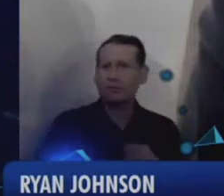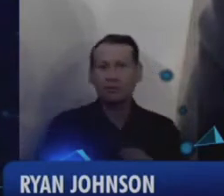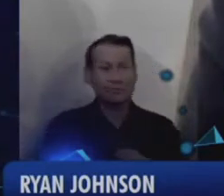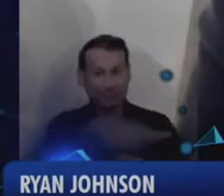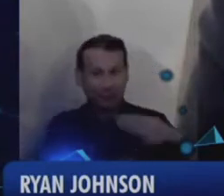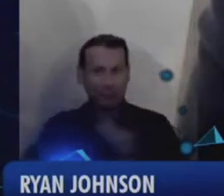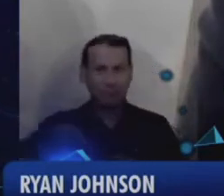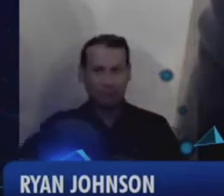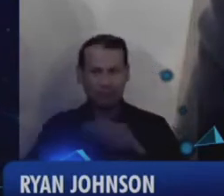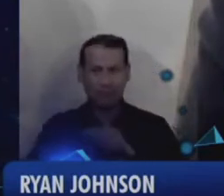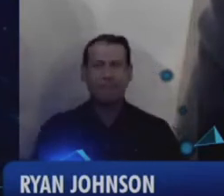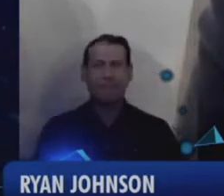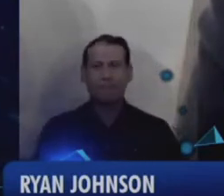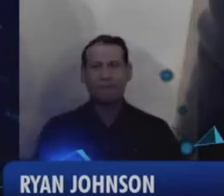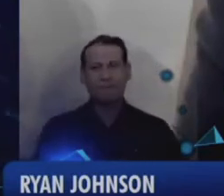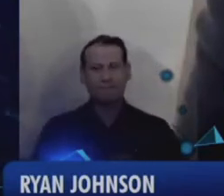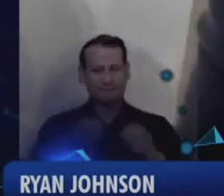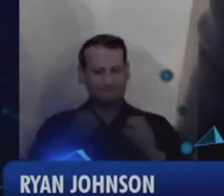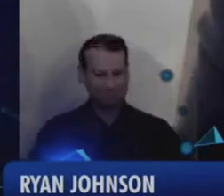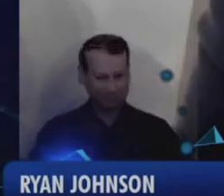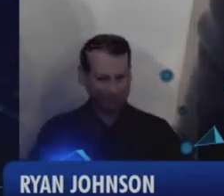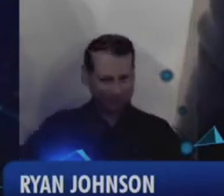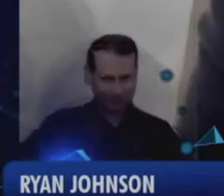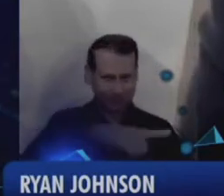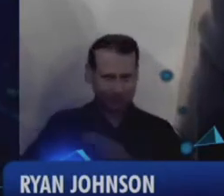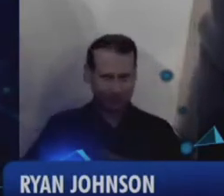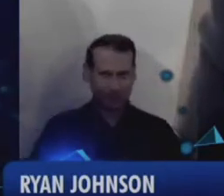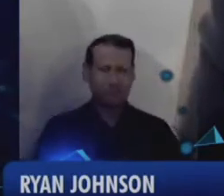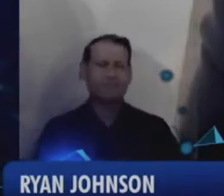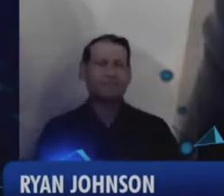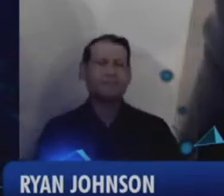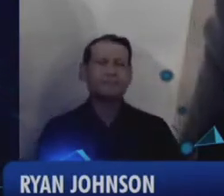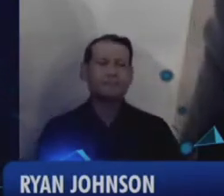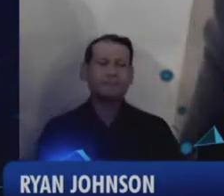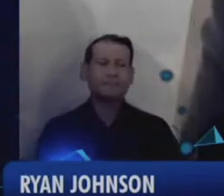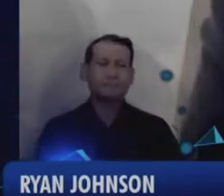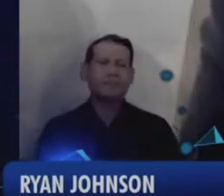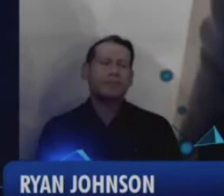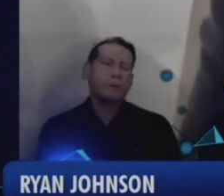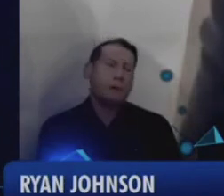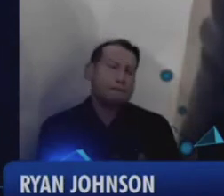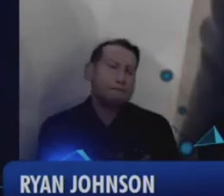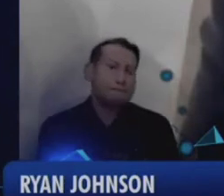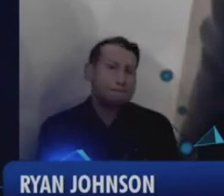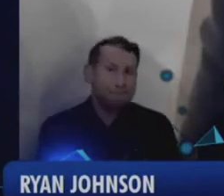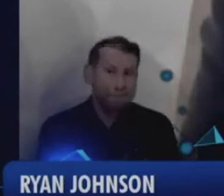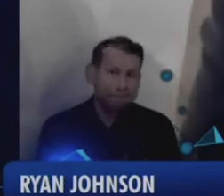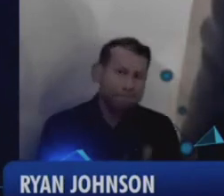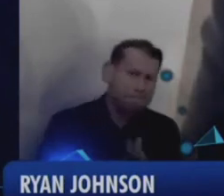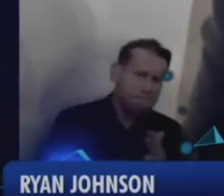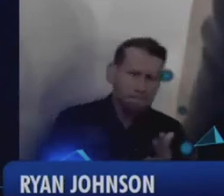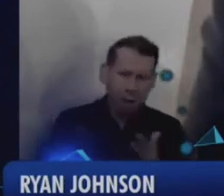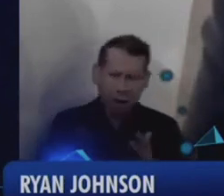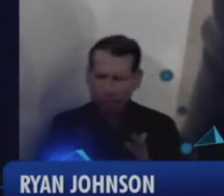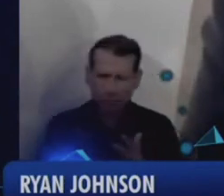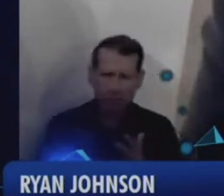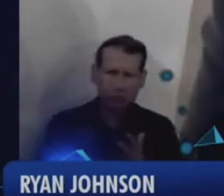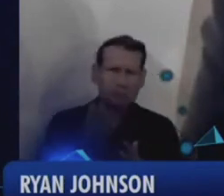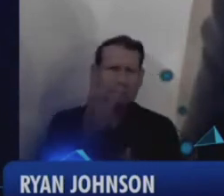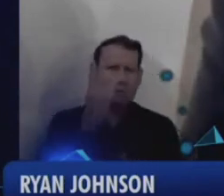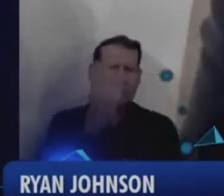Comunicaciones es el cliente nuestro, pero los usuarios finales son alrededor de 3 millones de estudiantes